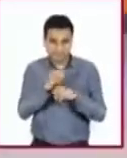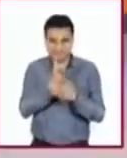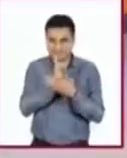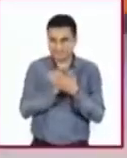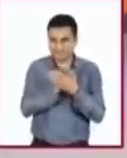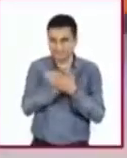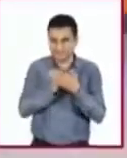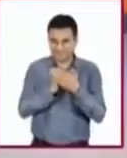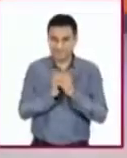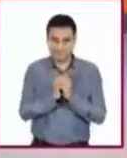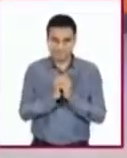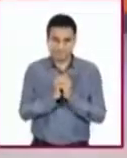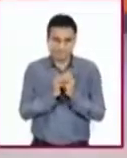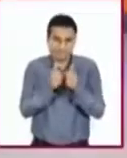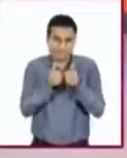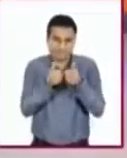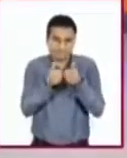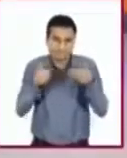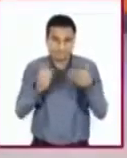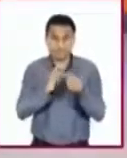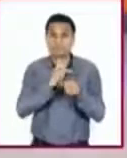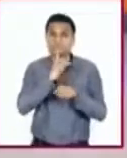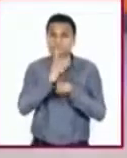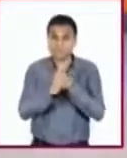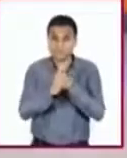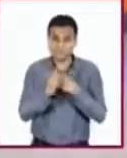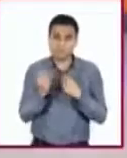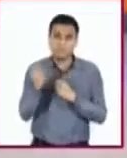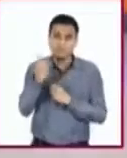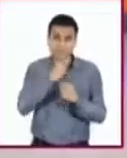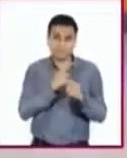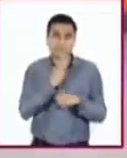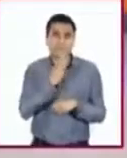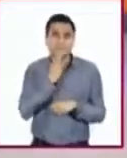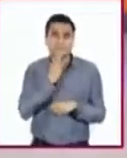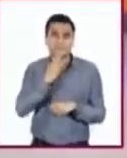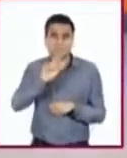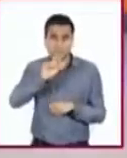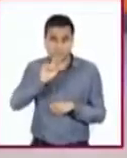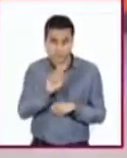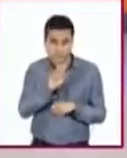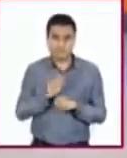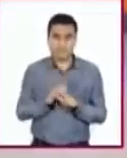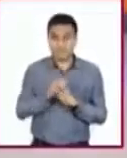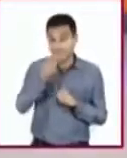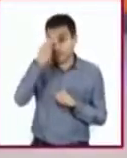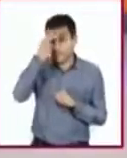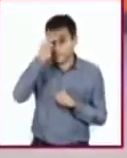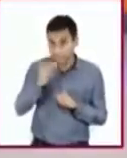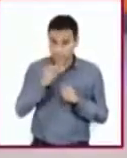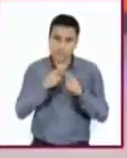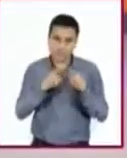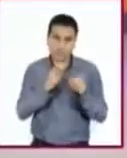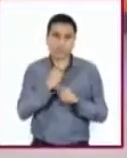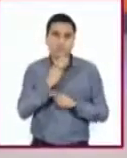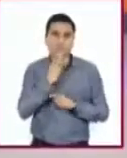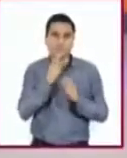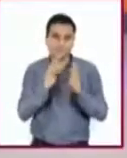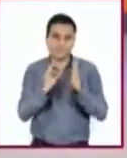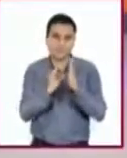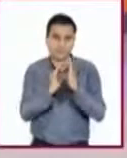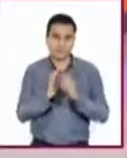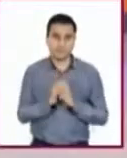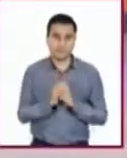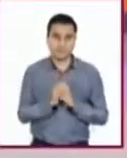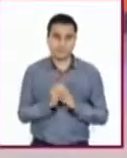muchos países se utiliza la coma decimal, aunque nosotros por ley utilizamos el punto decimal.